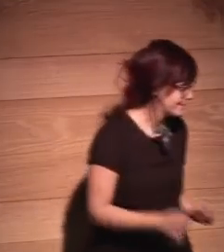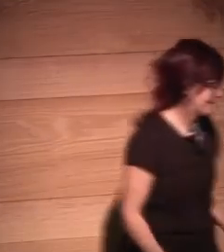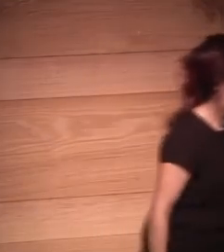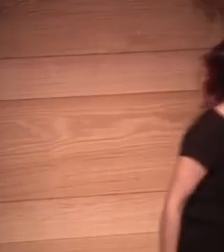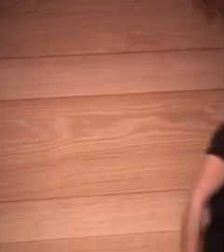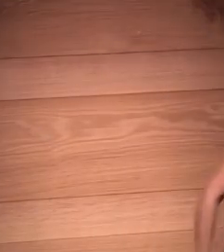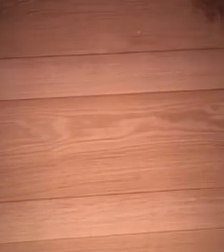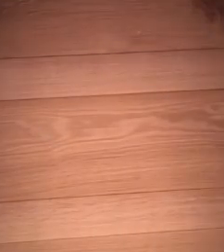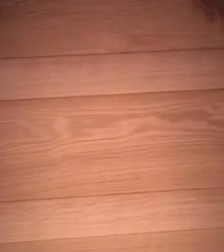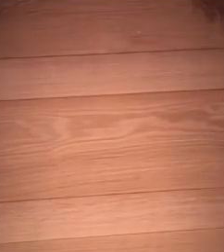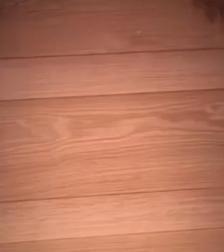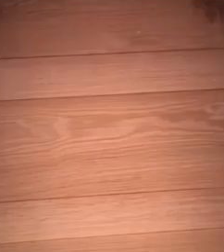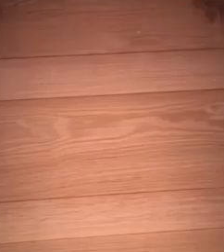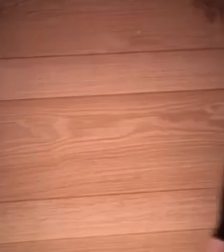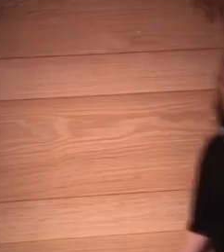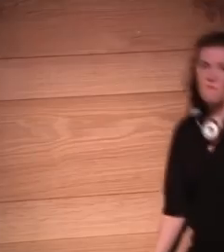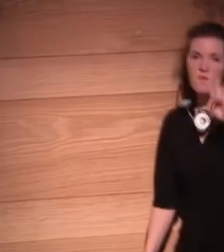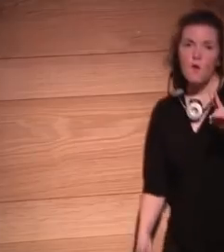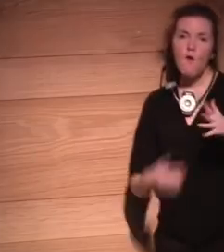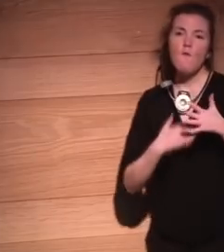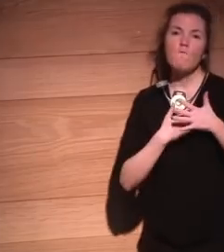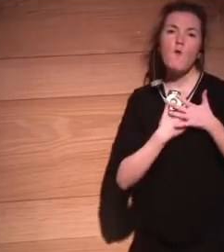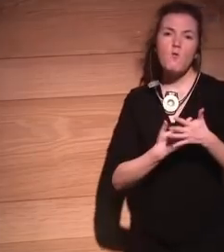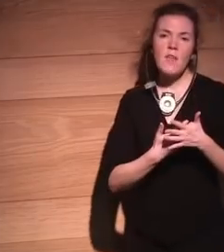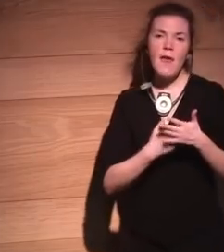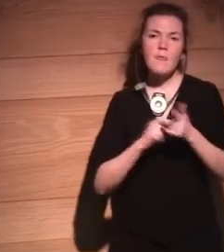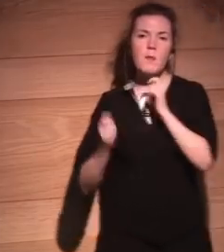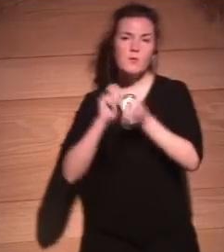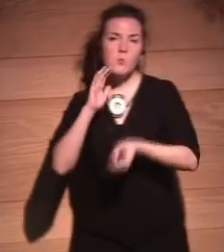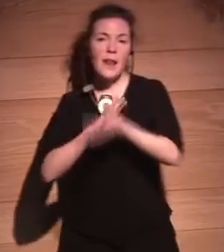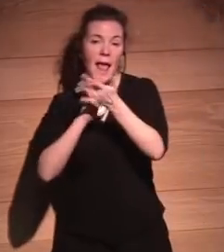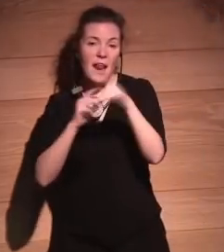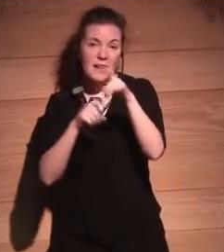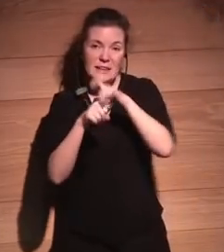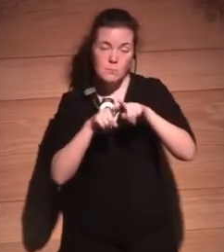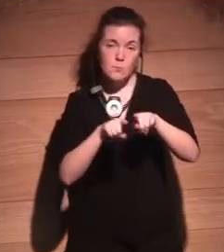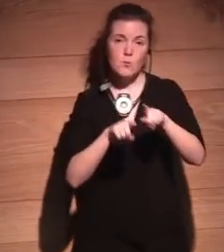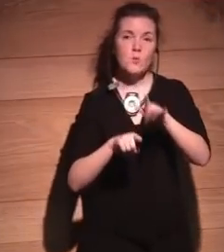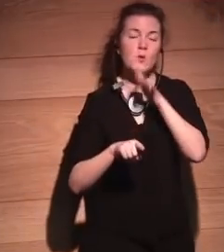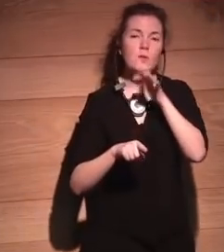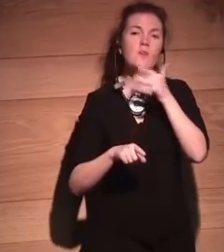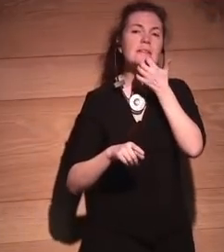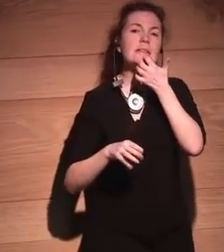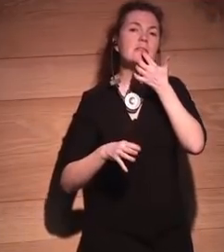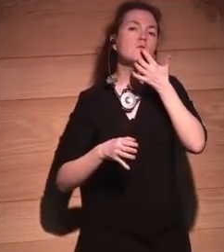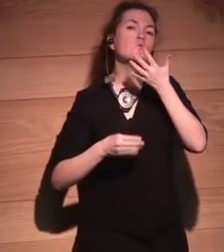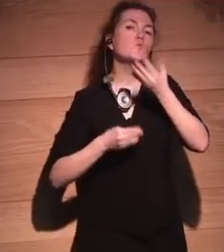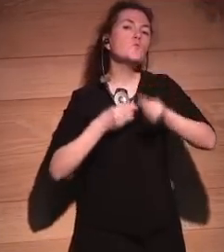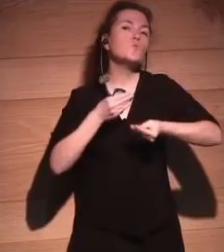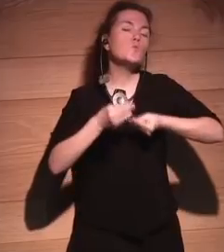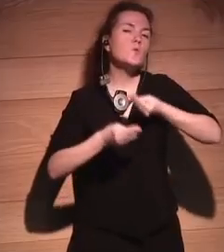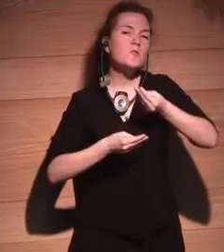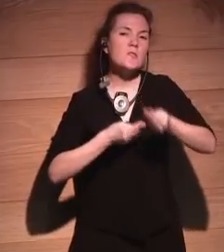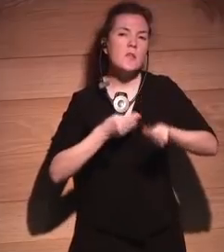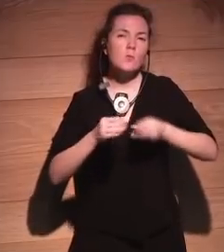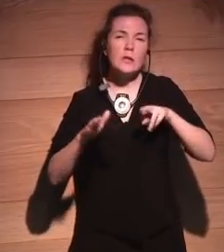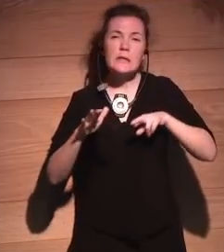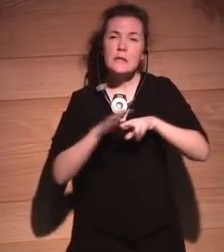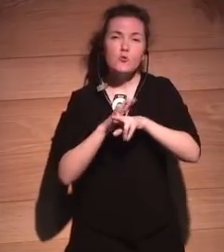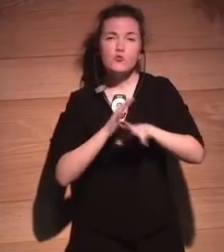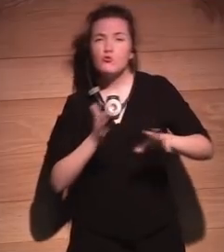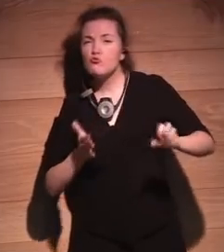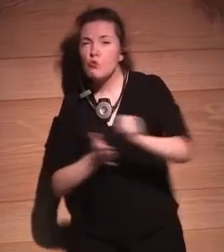es una voluntad de crear periodismo de este tipo, porque utilizando todos los